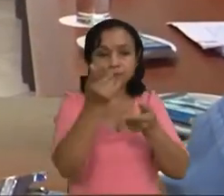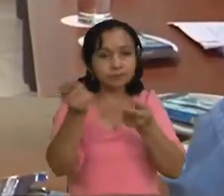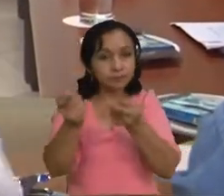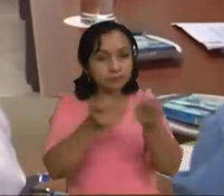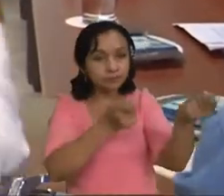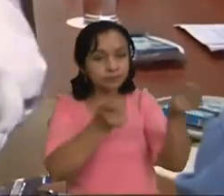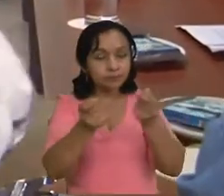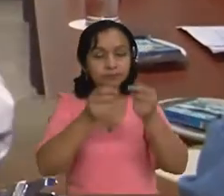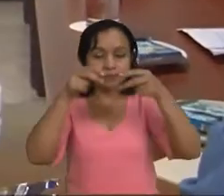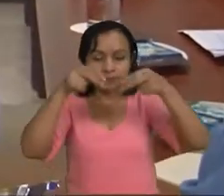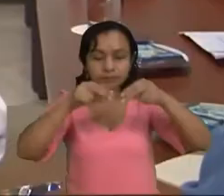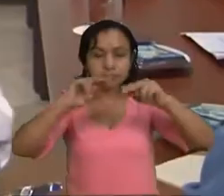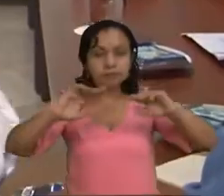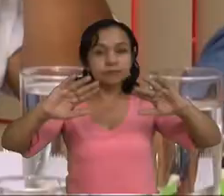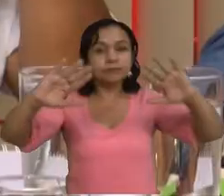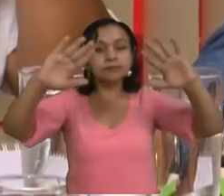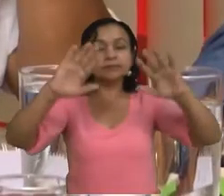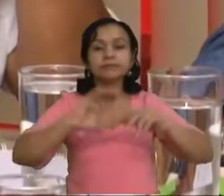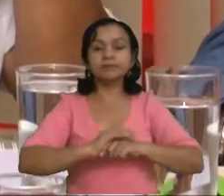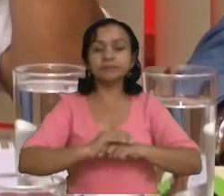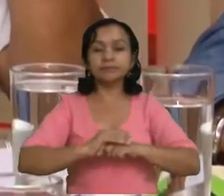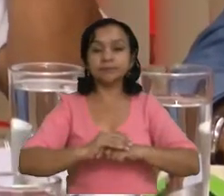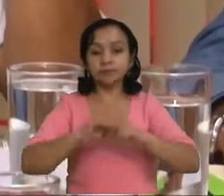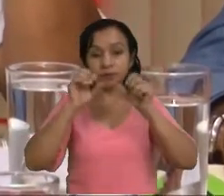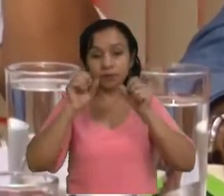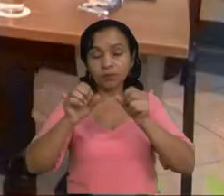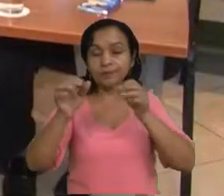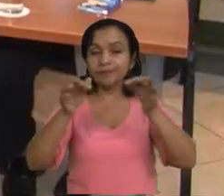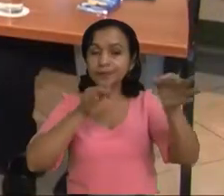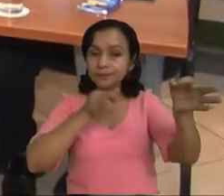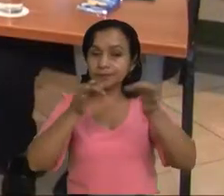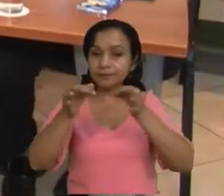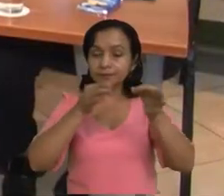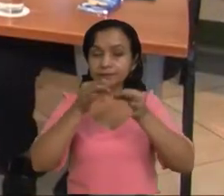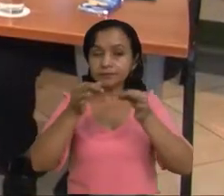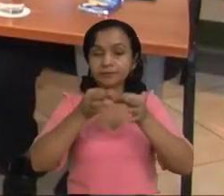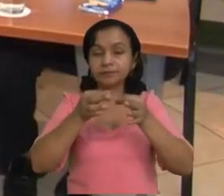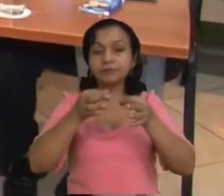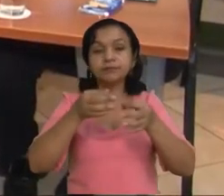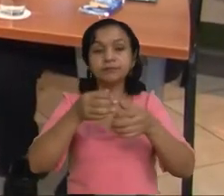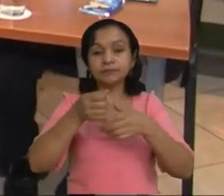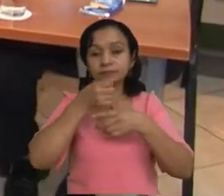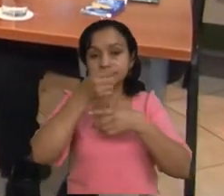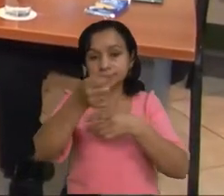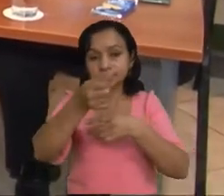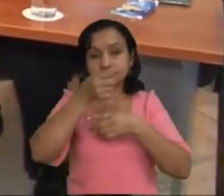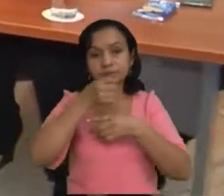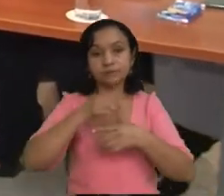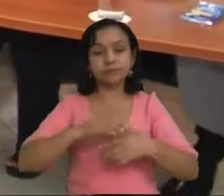materia medioambiental. Con cámara de Wendell Noguera, para el canal parlamentario les informó